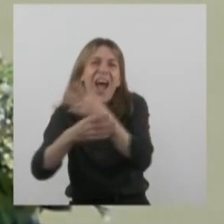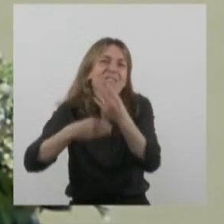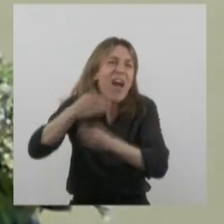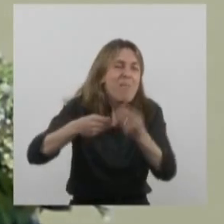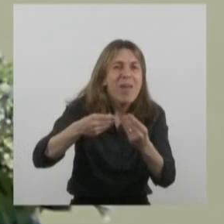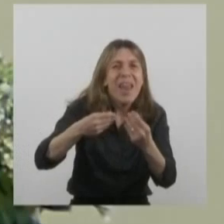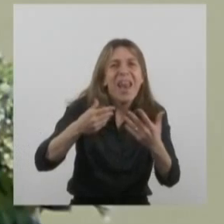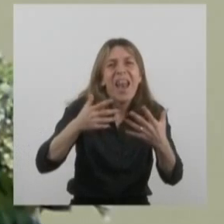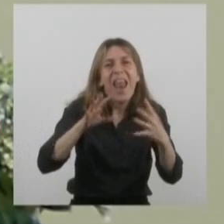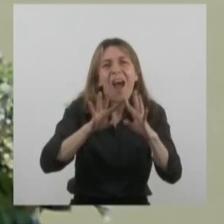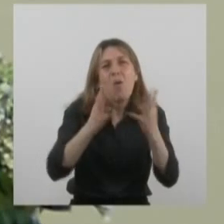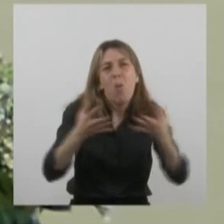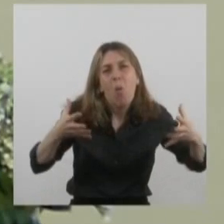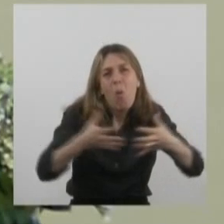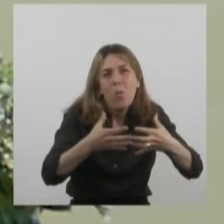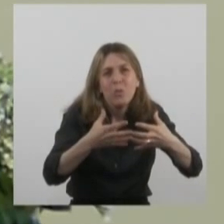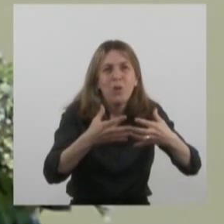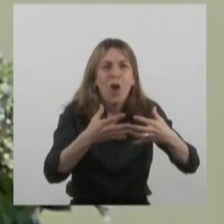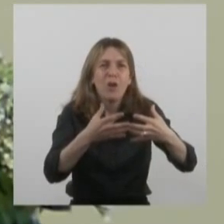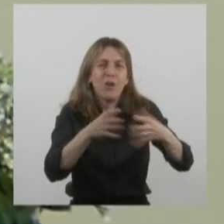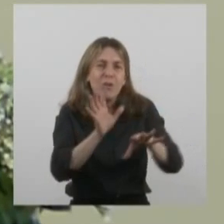seres queridos, compartir